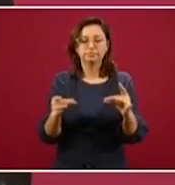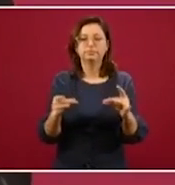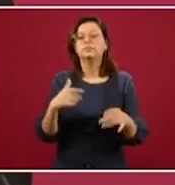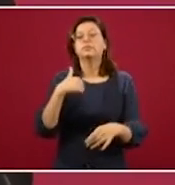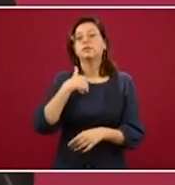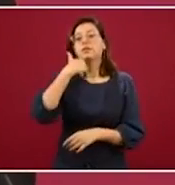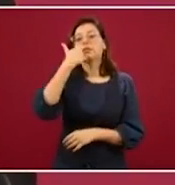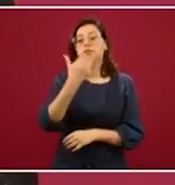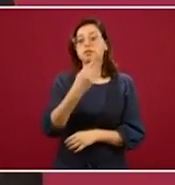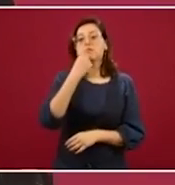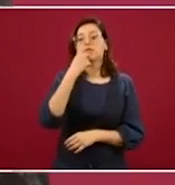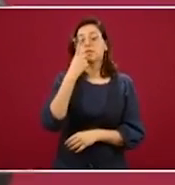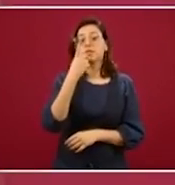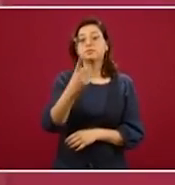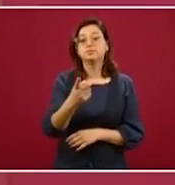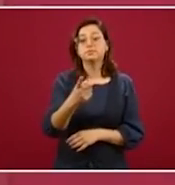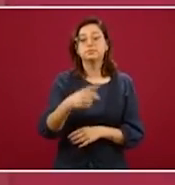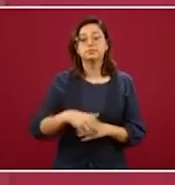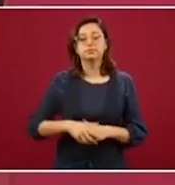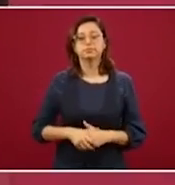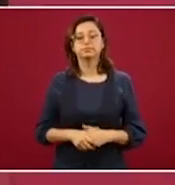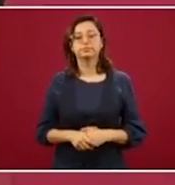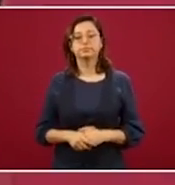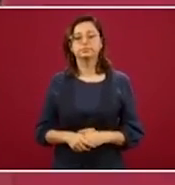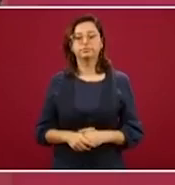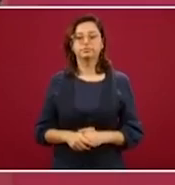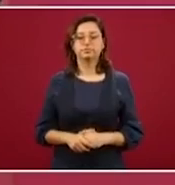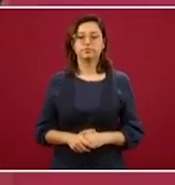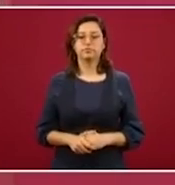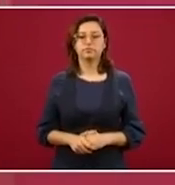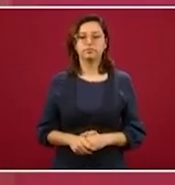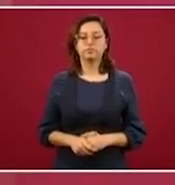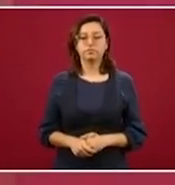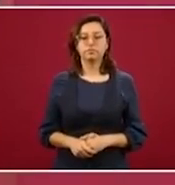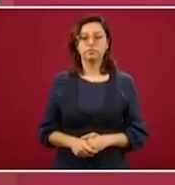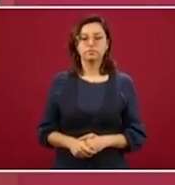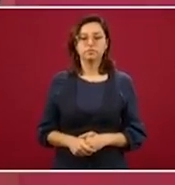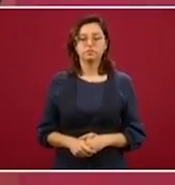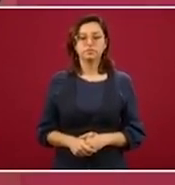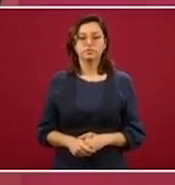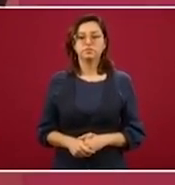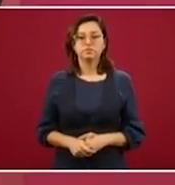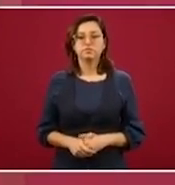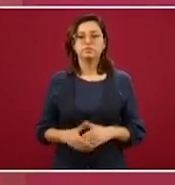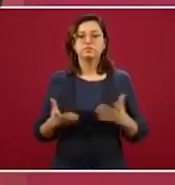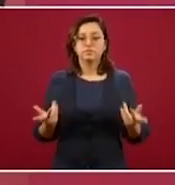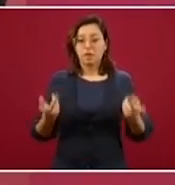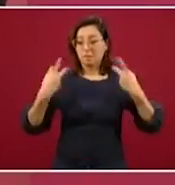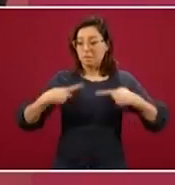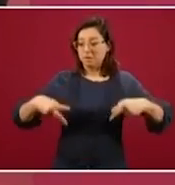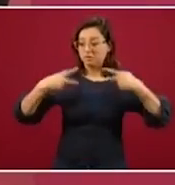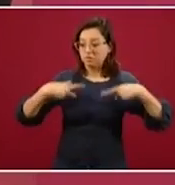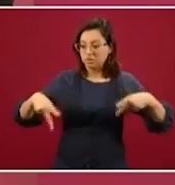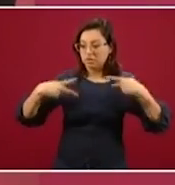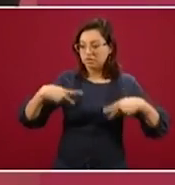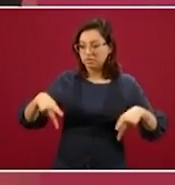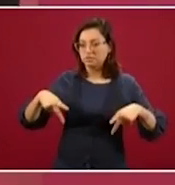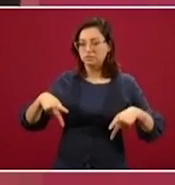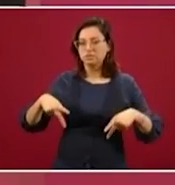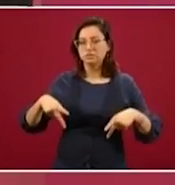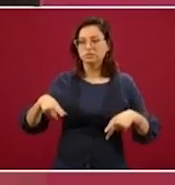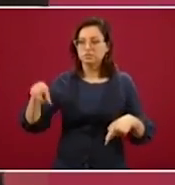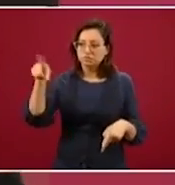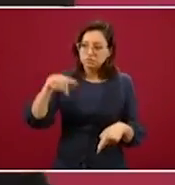decir que ya mucha gente se está informando de lo